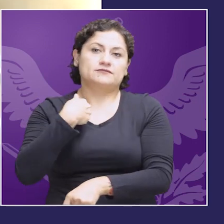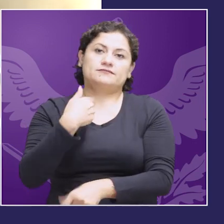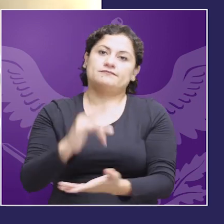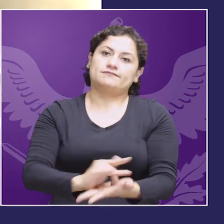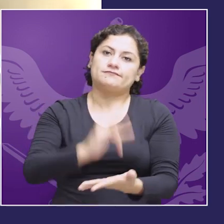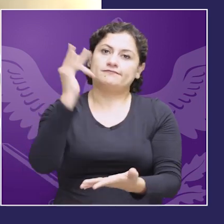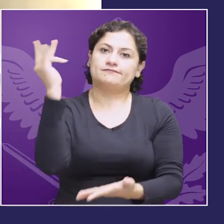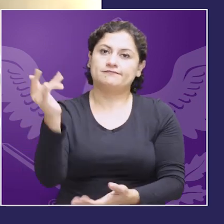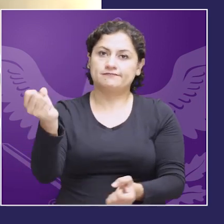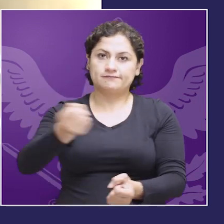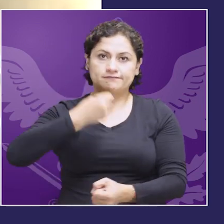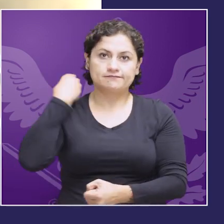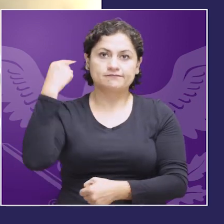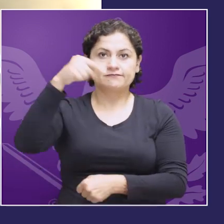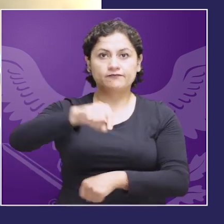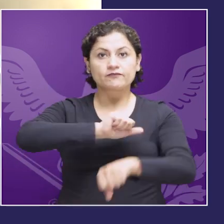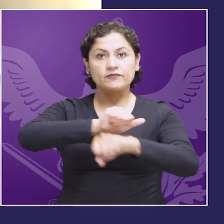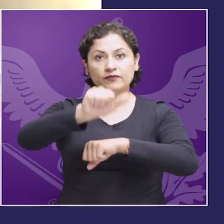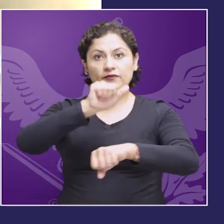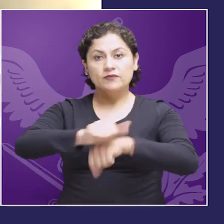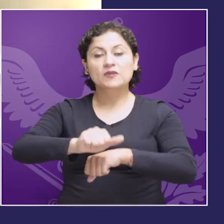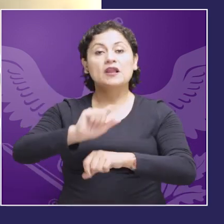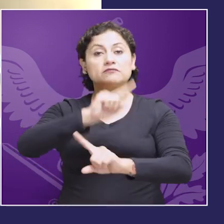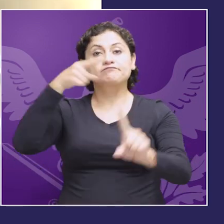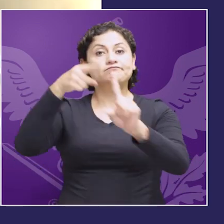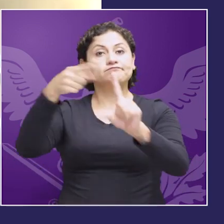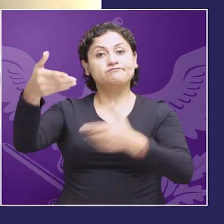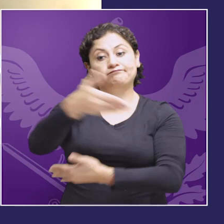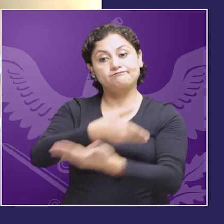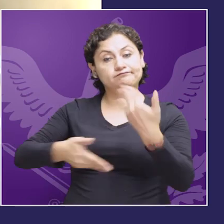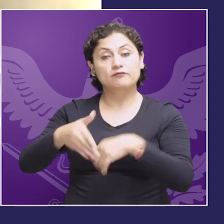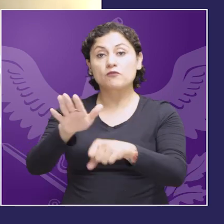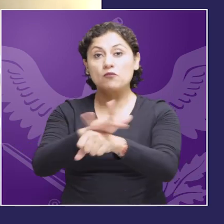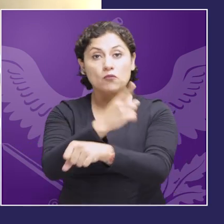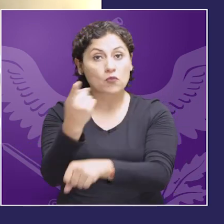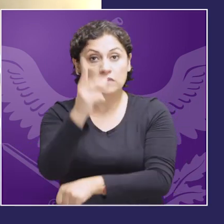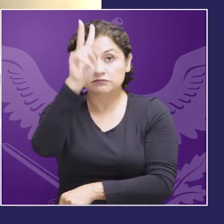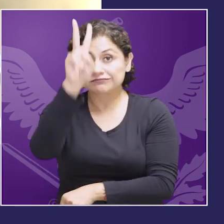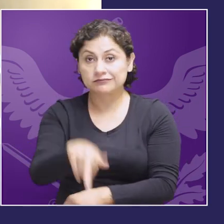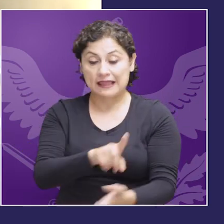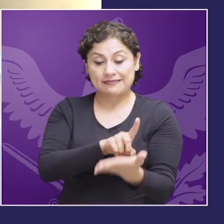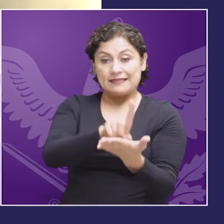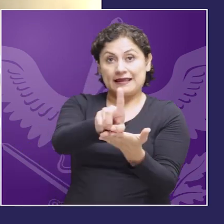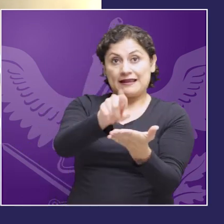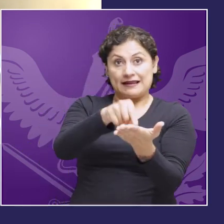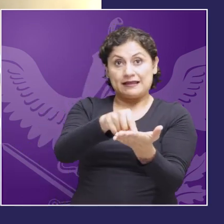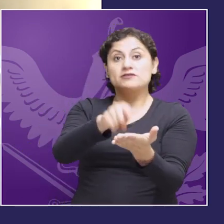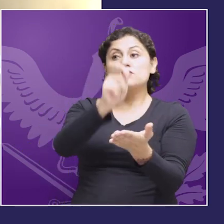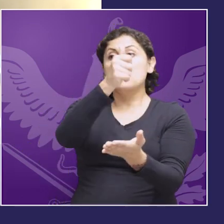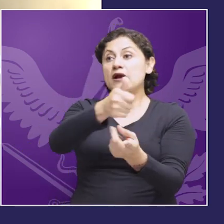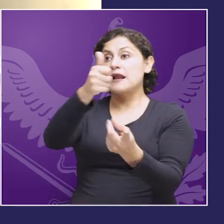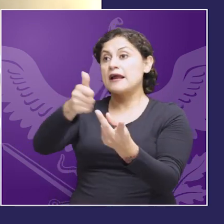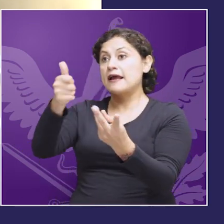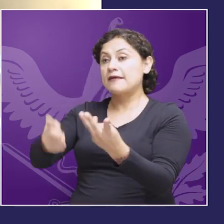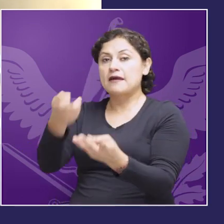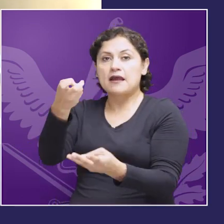Aires y que se hayan vuelto a colocar estándares importantísimos, porque la interdependencia de los derechos es